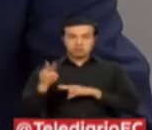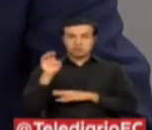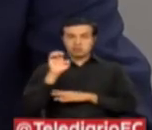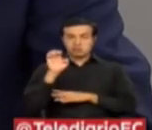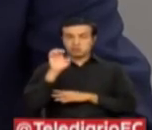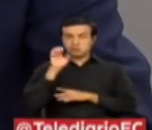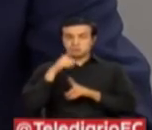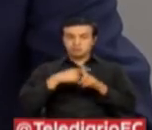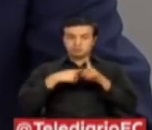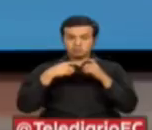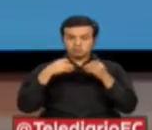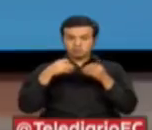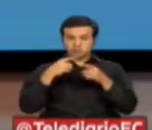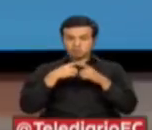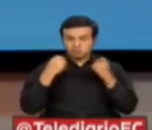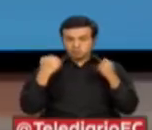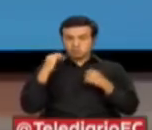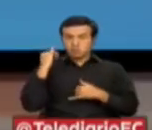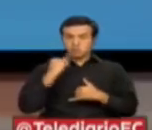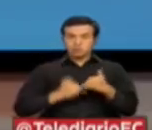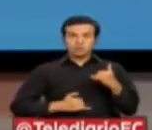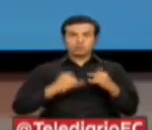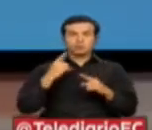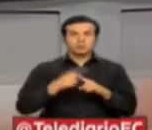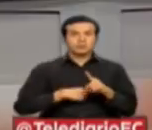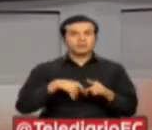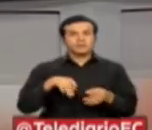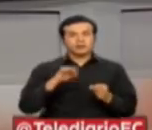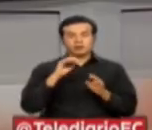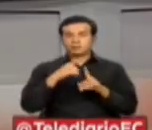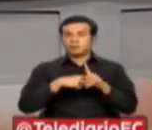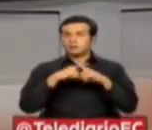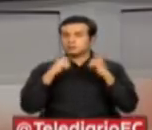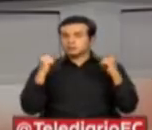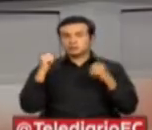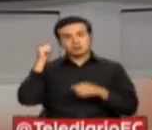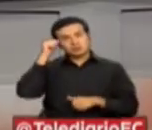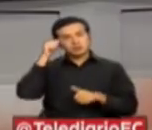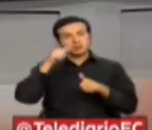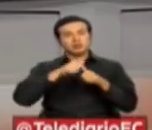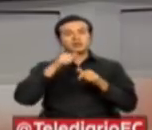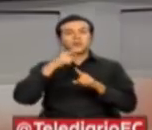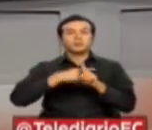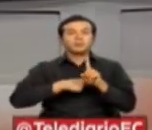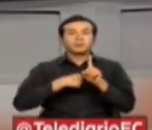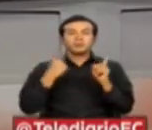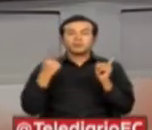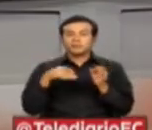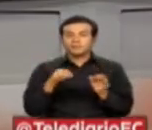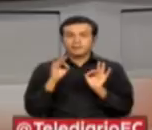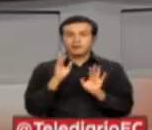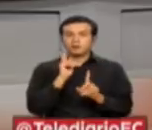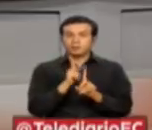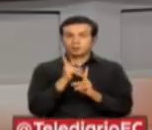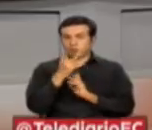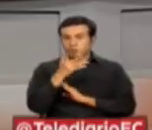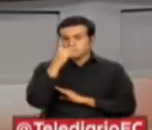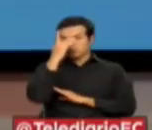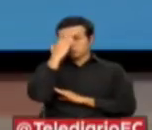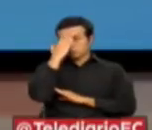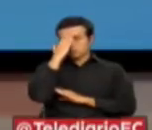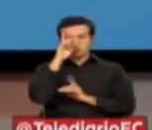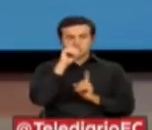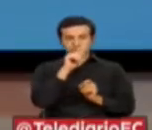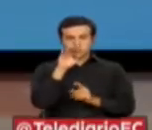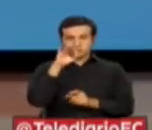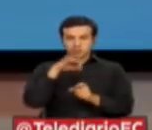el último mes, parece. Sobre todo en el último mes. Entre febrero y marzo. Recordemos que en febrero había el evento central de la consulta popular, que